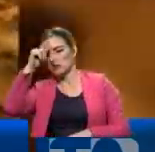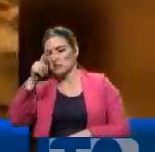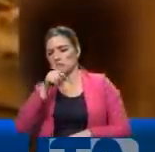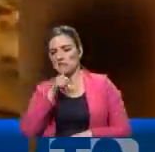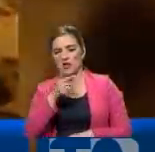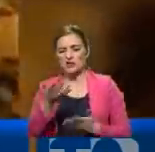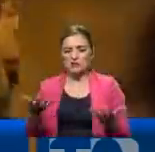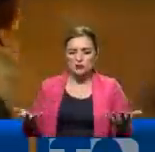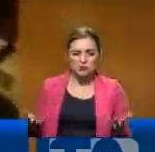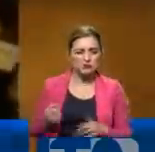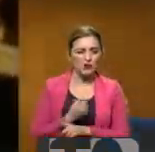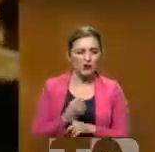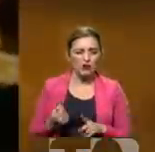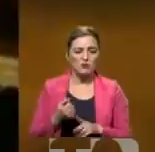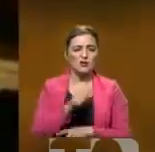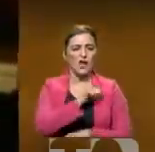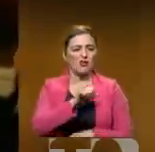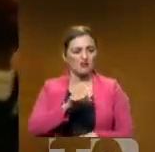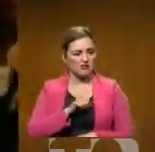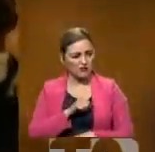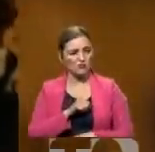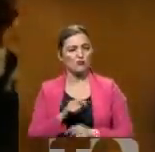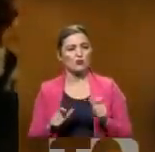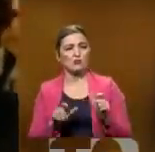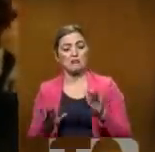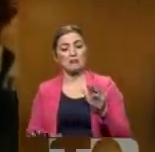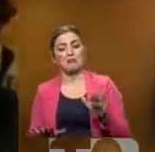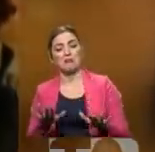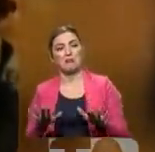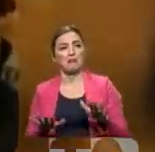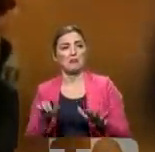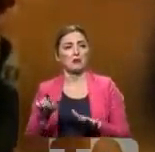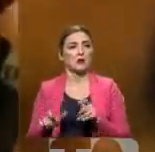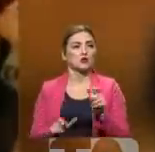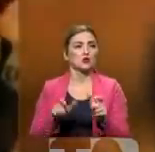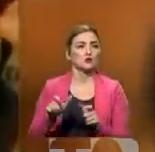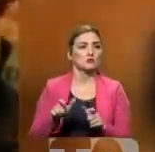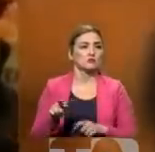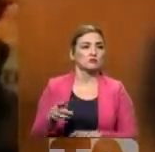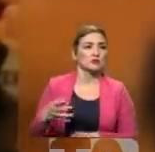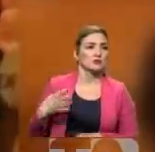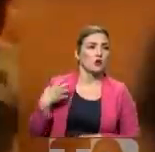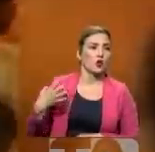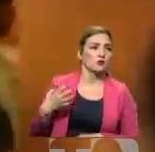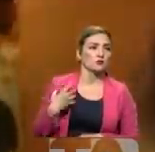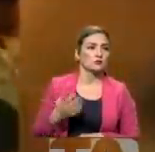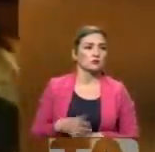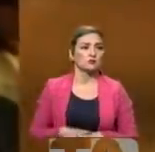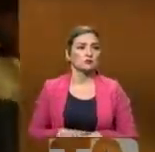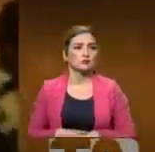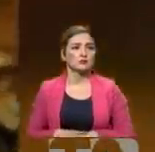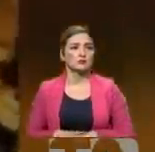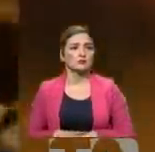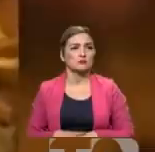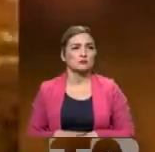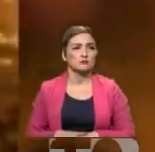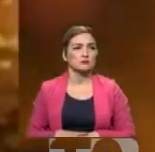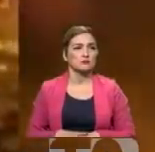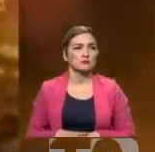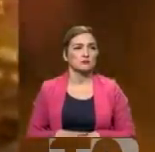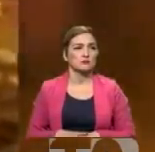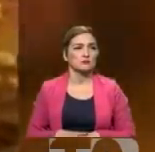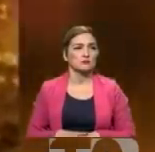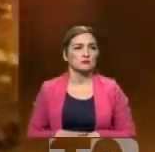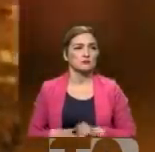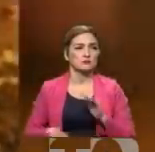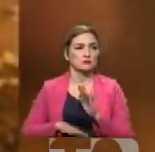violencia con el que están actuando estos supuestos o supuestas personas que están protestando. Pero ya lo ha dicho la mayoría de